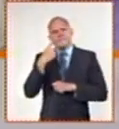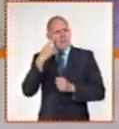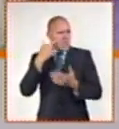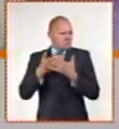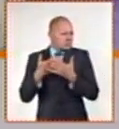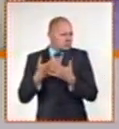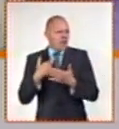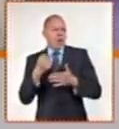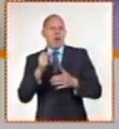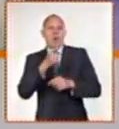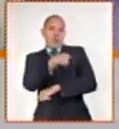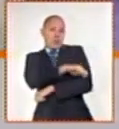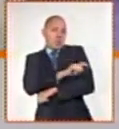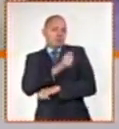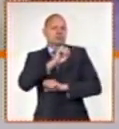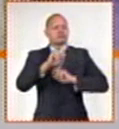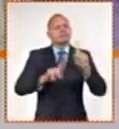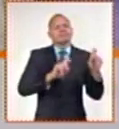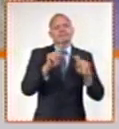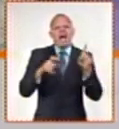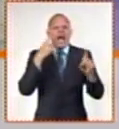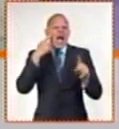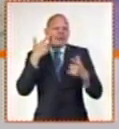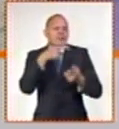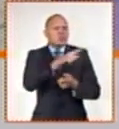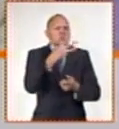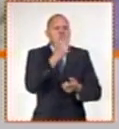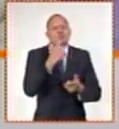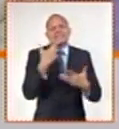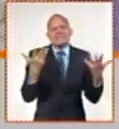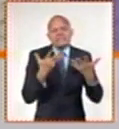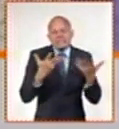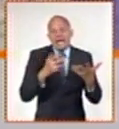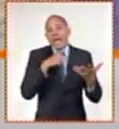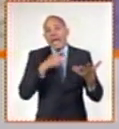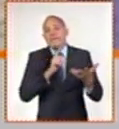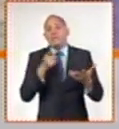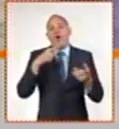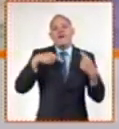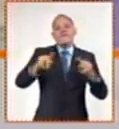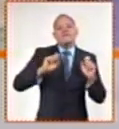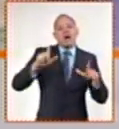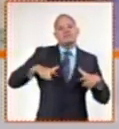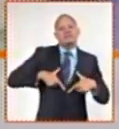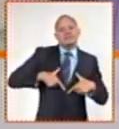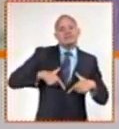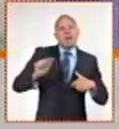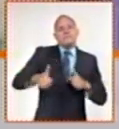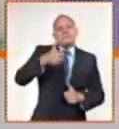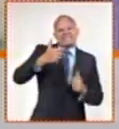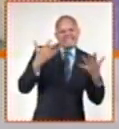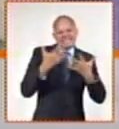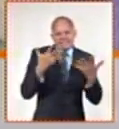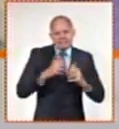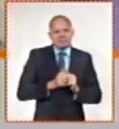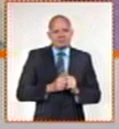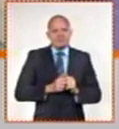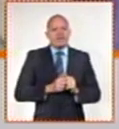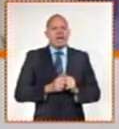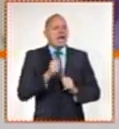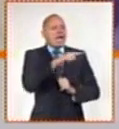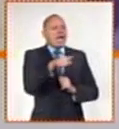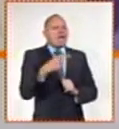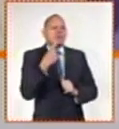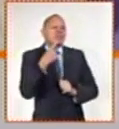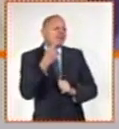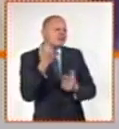ejemplo, que una supuesta fórmula presidencial, Sergio Massa de presidente, Cristina de vicepresidenta, estaría en un tercer